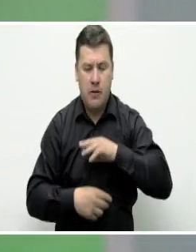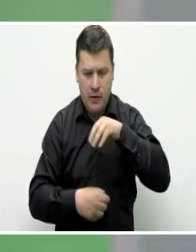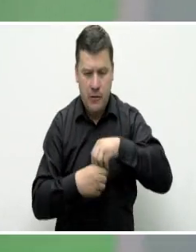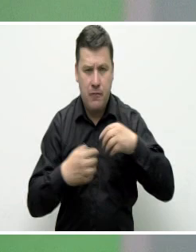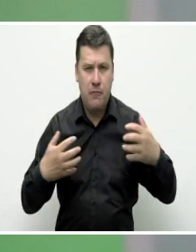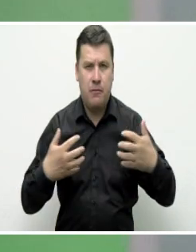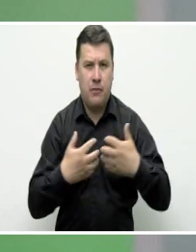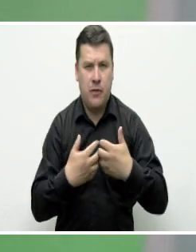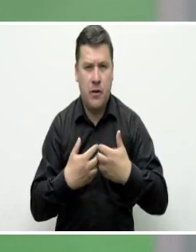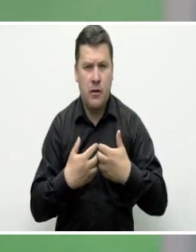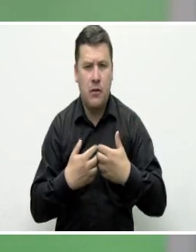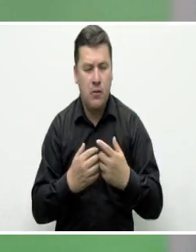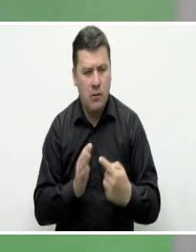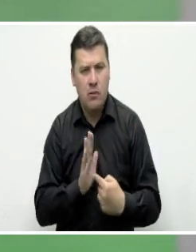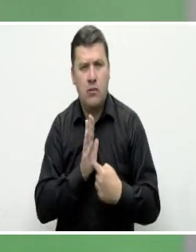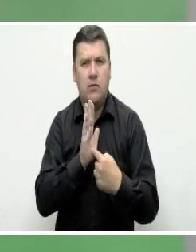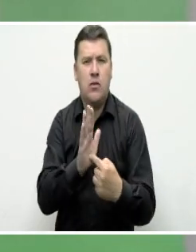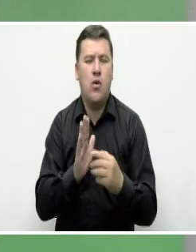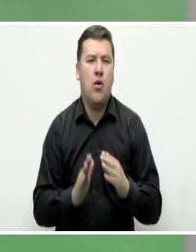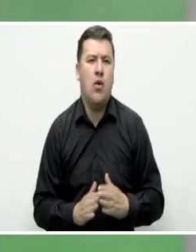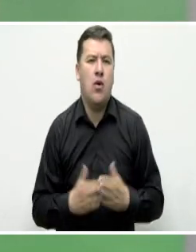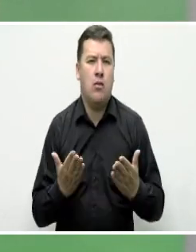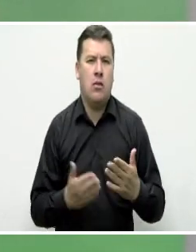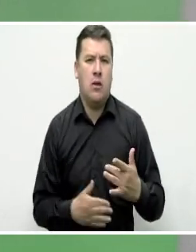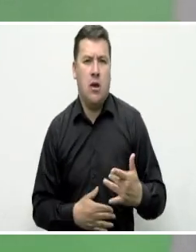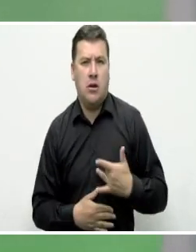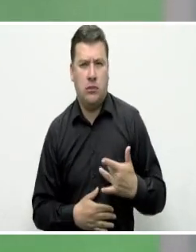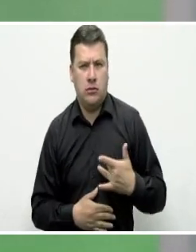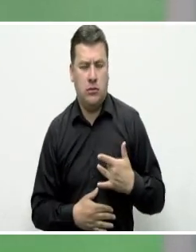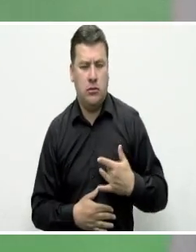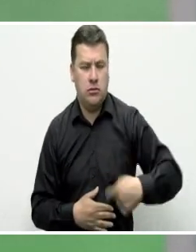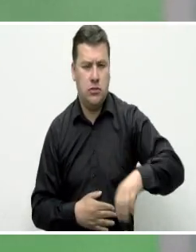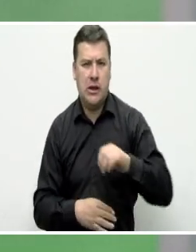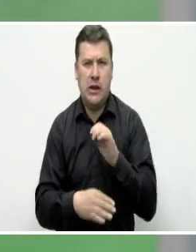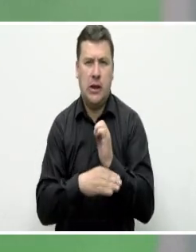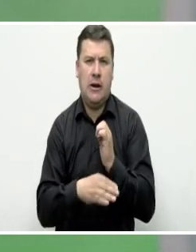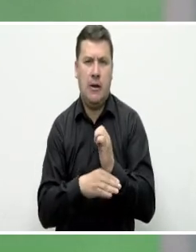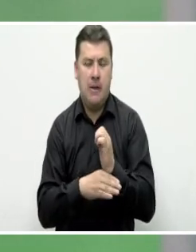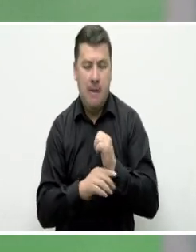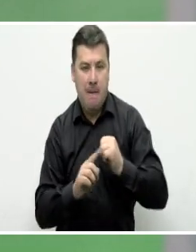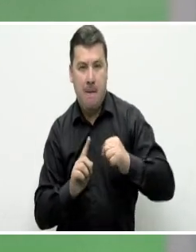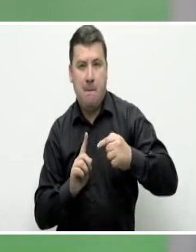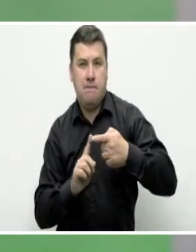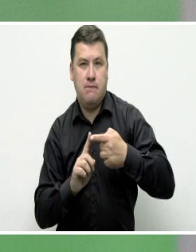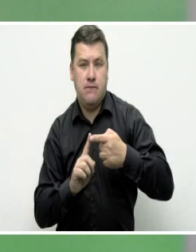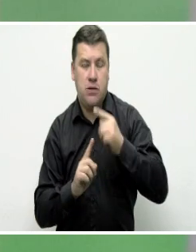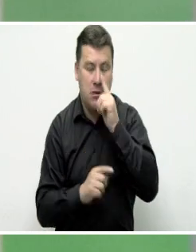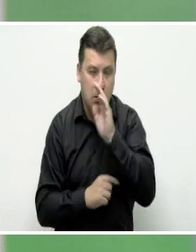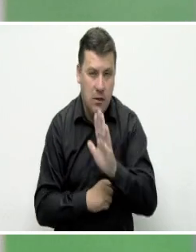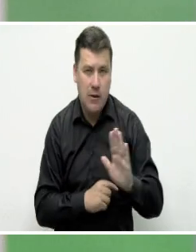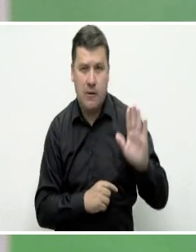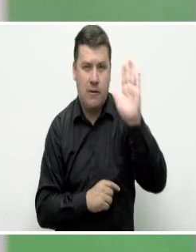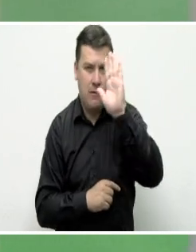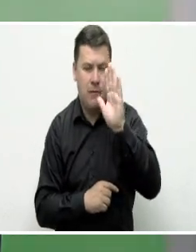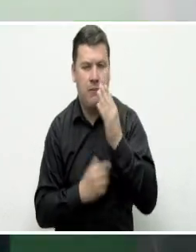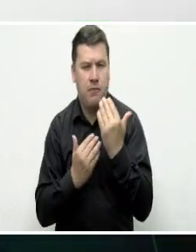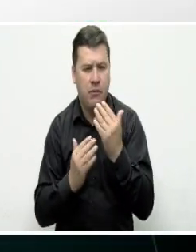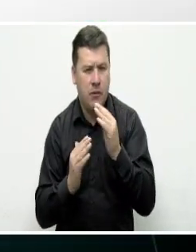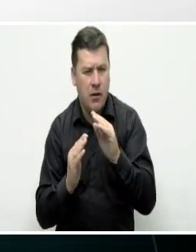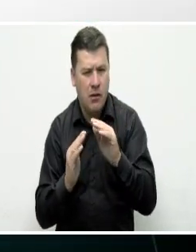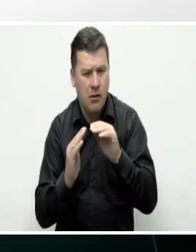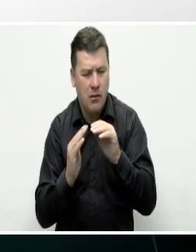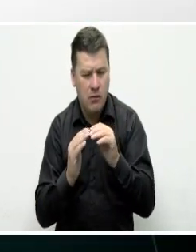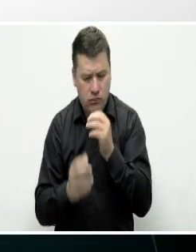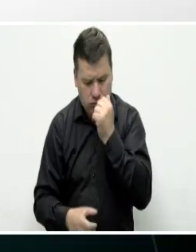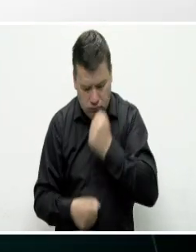funcionarios han mostrado cómo se sienten y somos la entidad primera a nivel nacional en bienestar de los